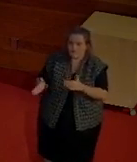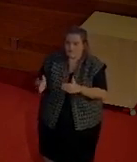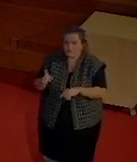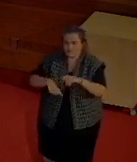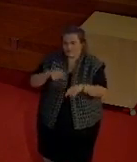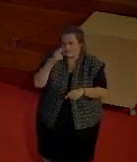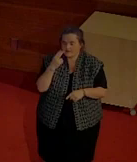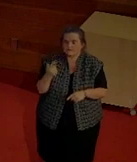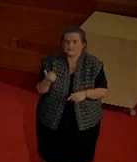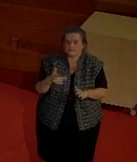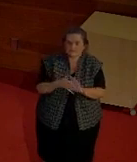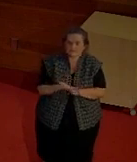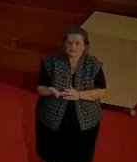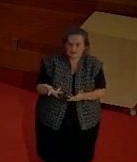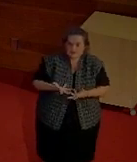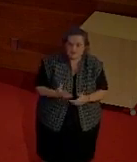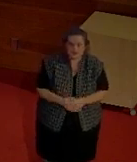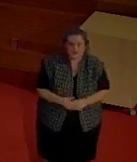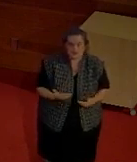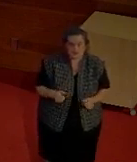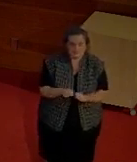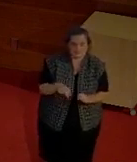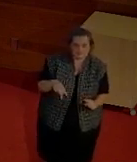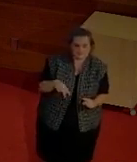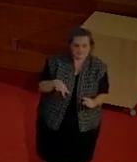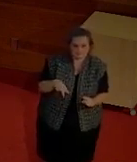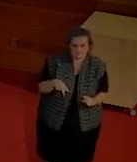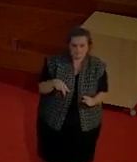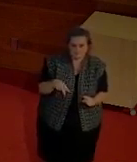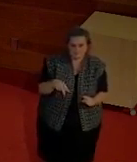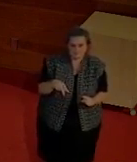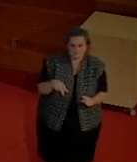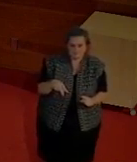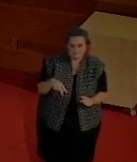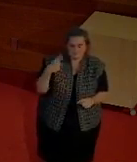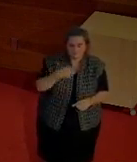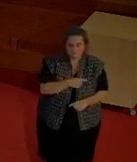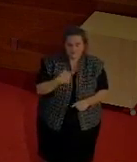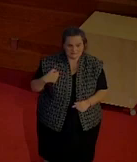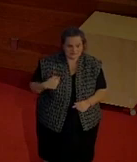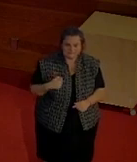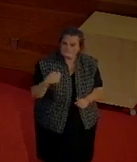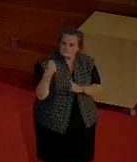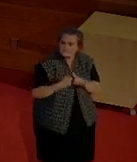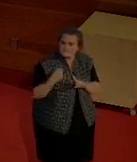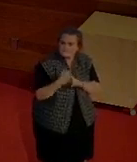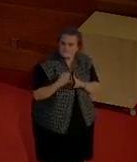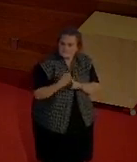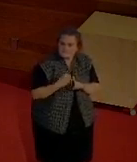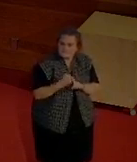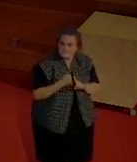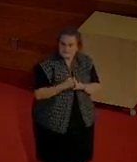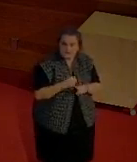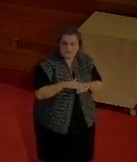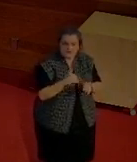enorme luego desde ese punto de vista tenemos que entender la obsesión de China por escapar a esa